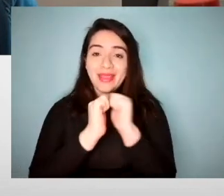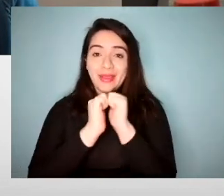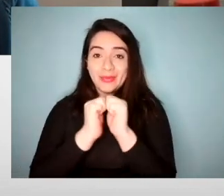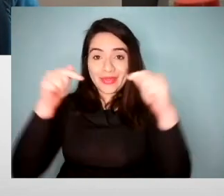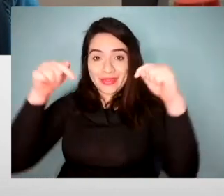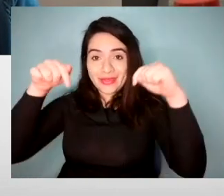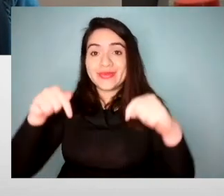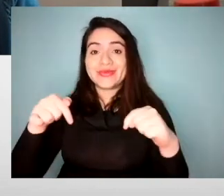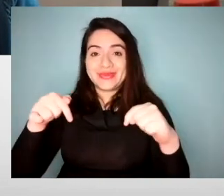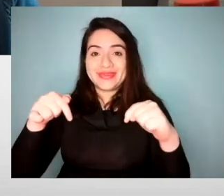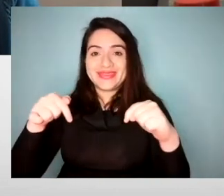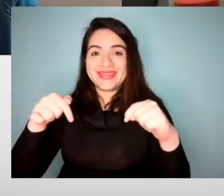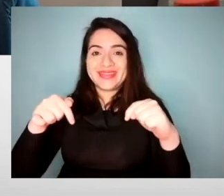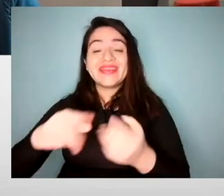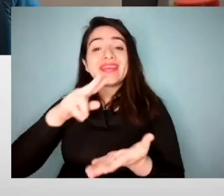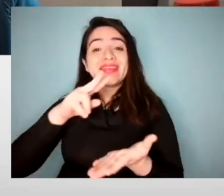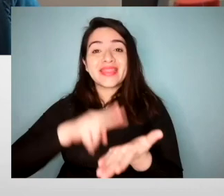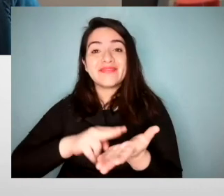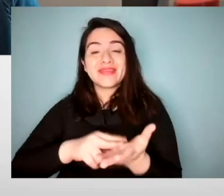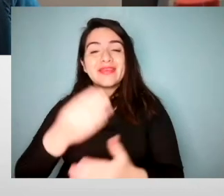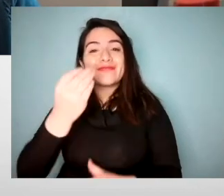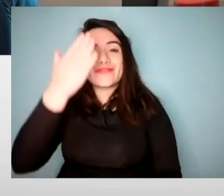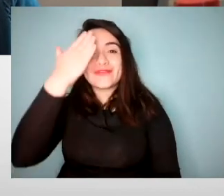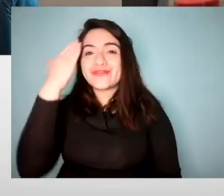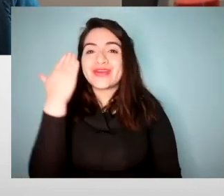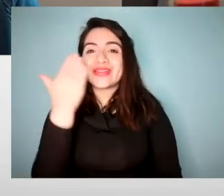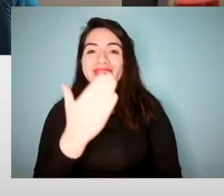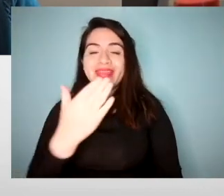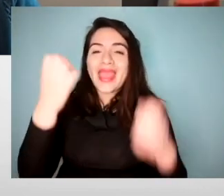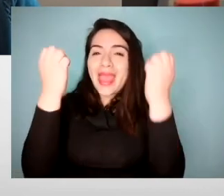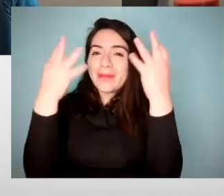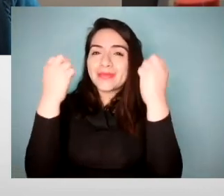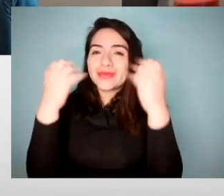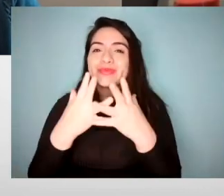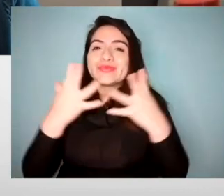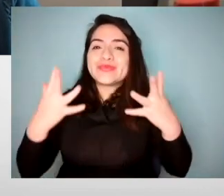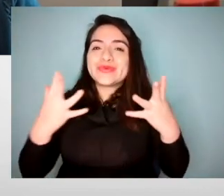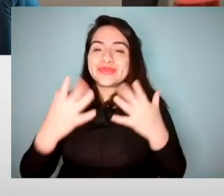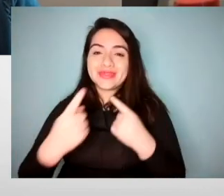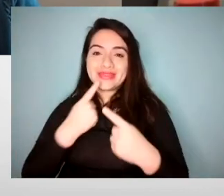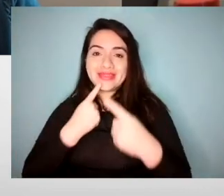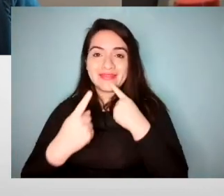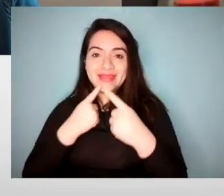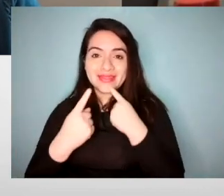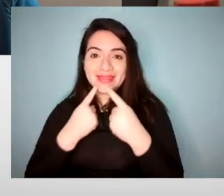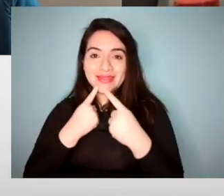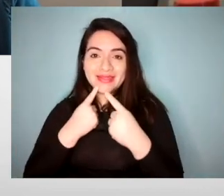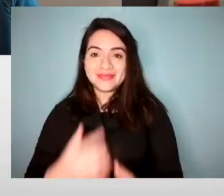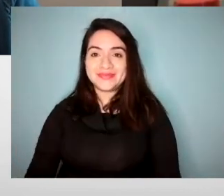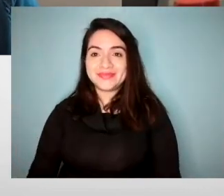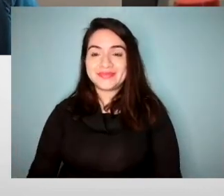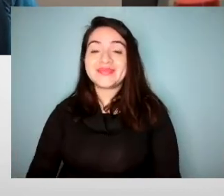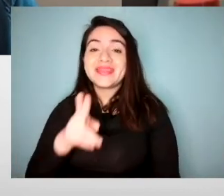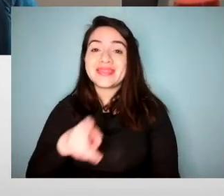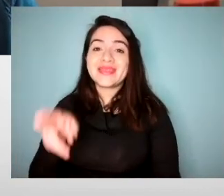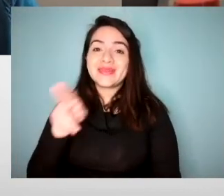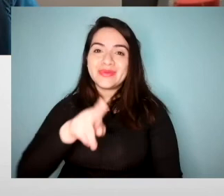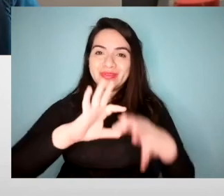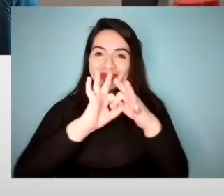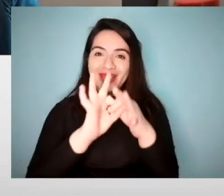De verdad esperamos que tengas un muy buen día. Aprendimos mucho en esta entrevista. Y bueno, de nuevo, gracias por